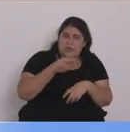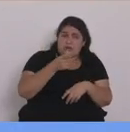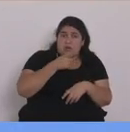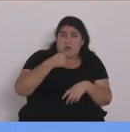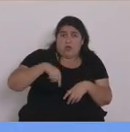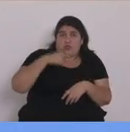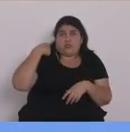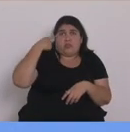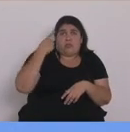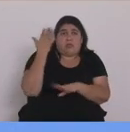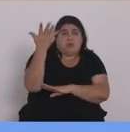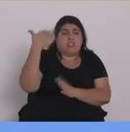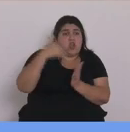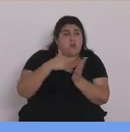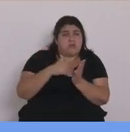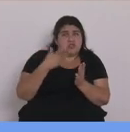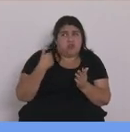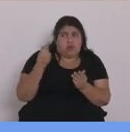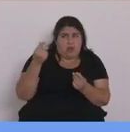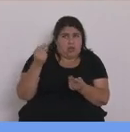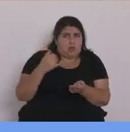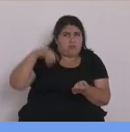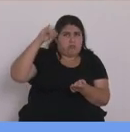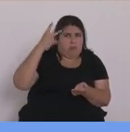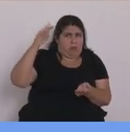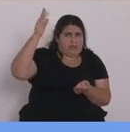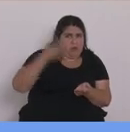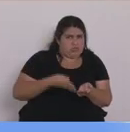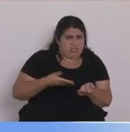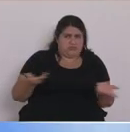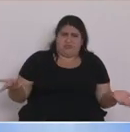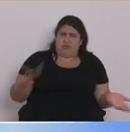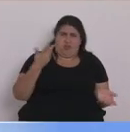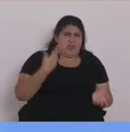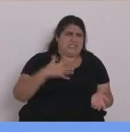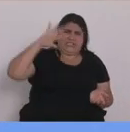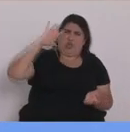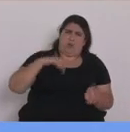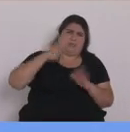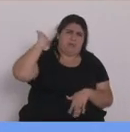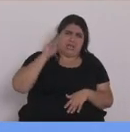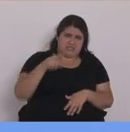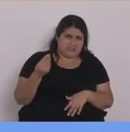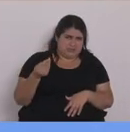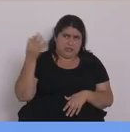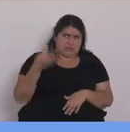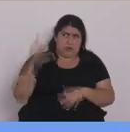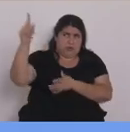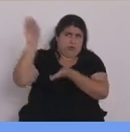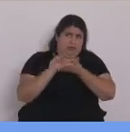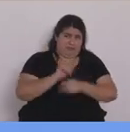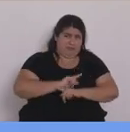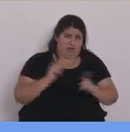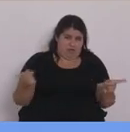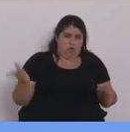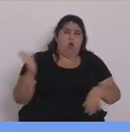pedir 5.000 millones, ¿a cuánto la pediríamos? Al 20%, 5 veces más, y no creo que lo presten ni al 20%. Por culpa de